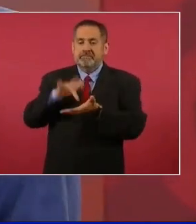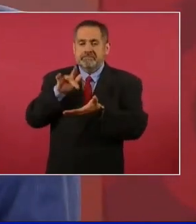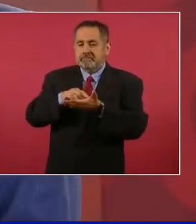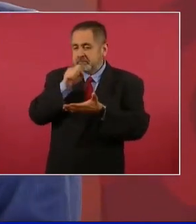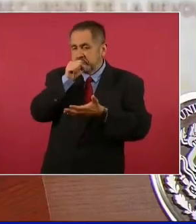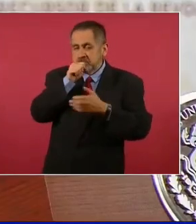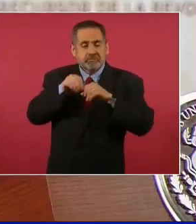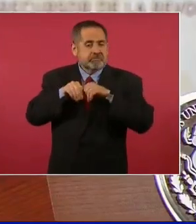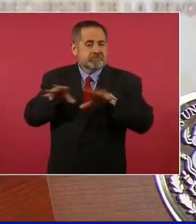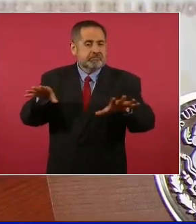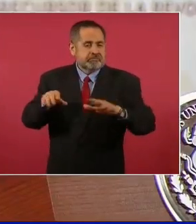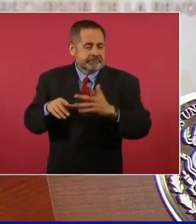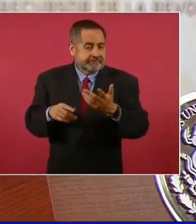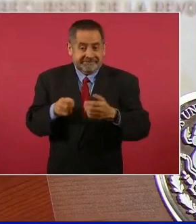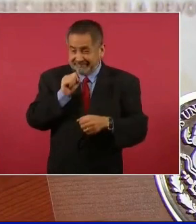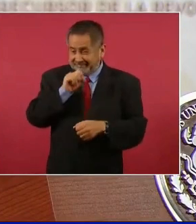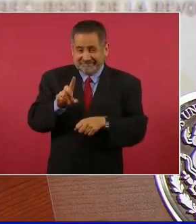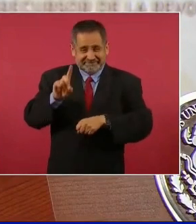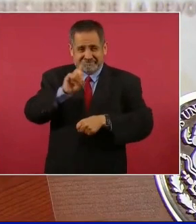Esa misma tarde.